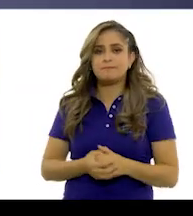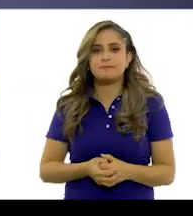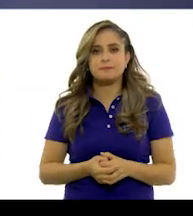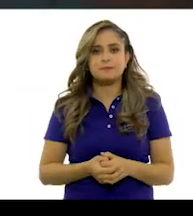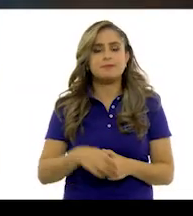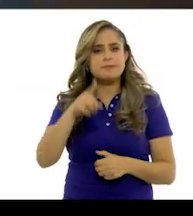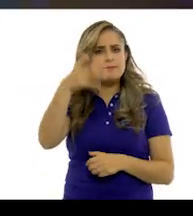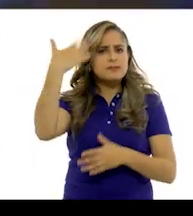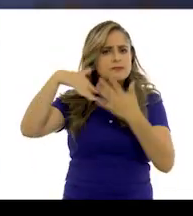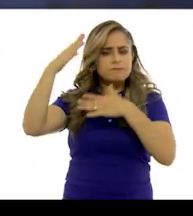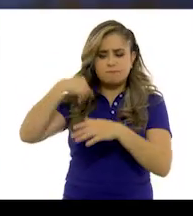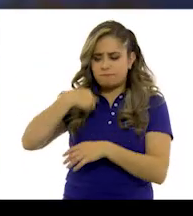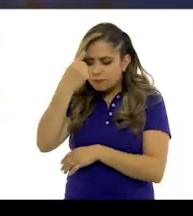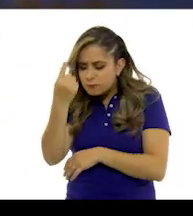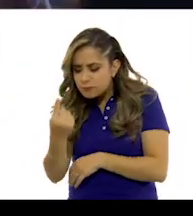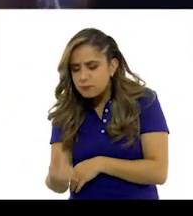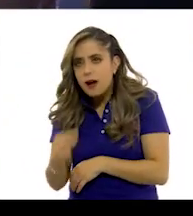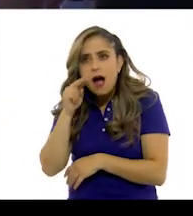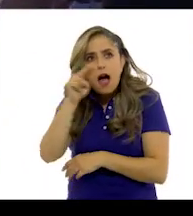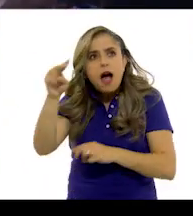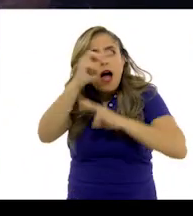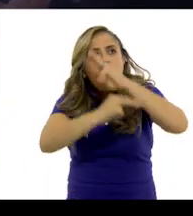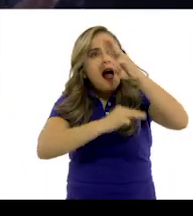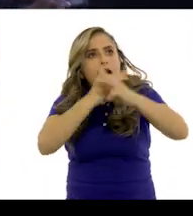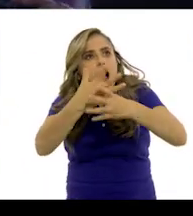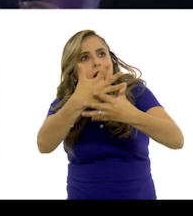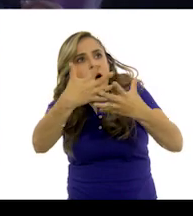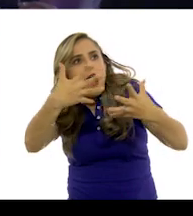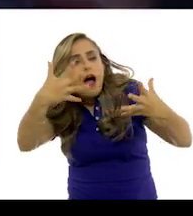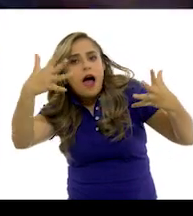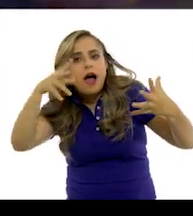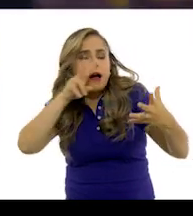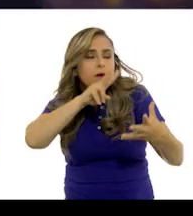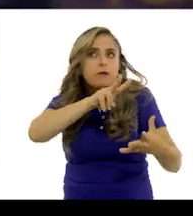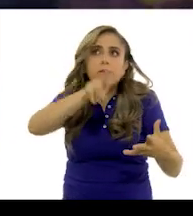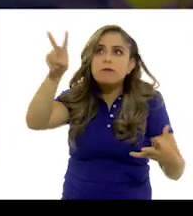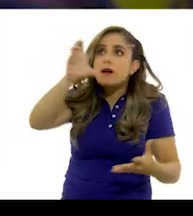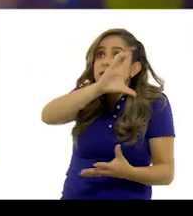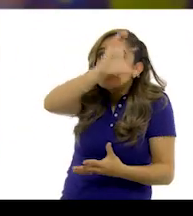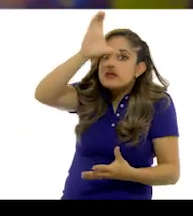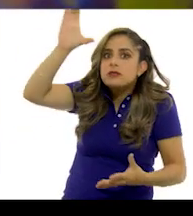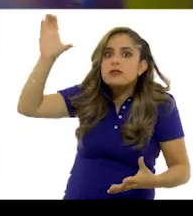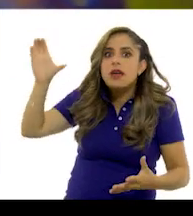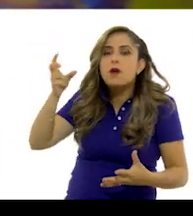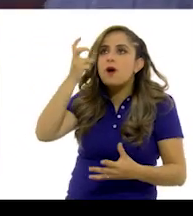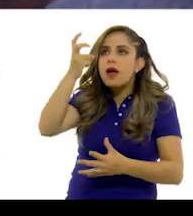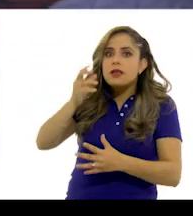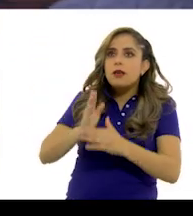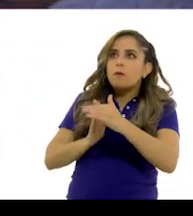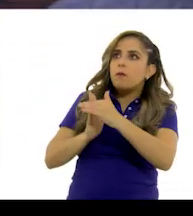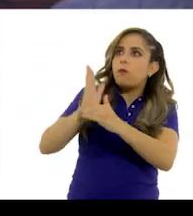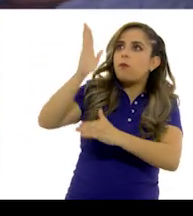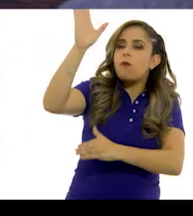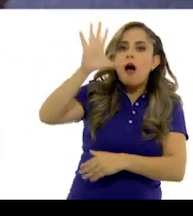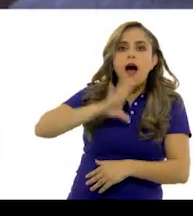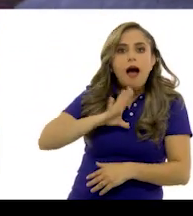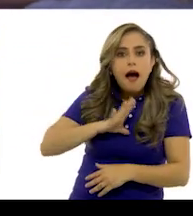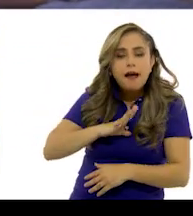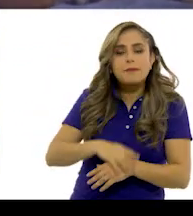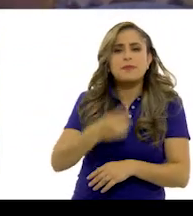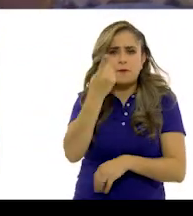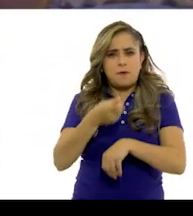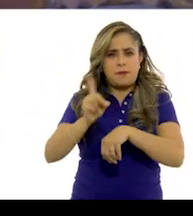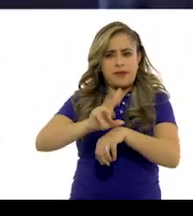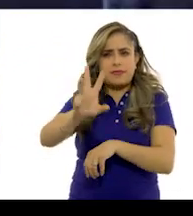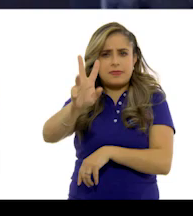eres pequeña, el mundo parece ser inmenso, pero para mí fue el cielo el que me hizo entender que no había límites. Un día en la televisión vi